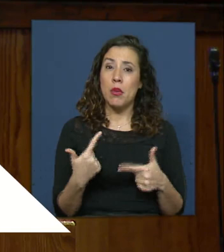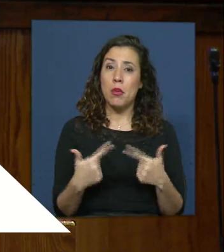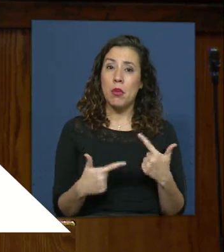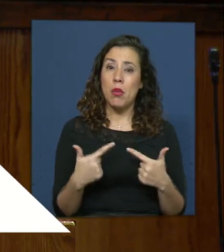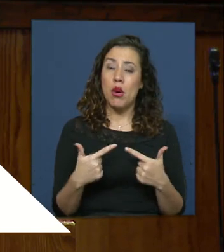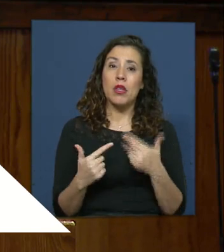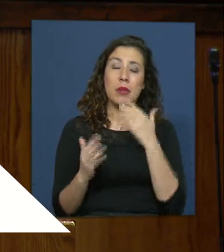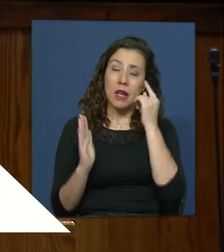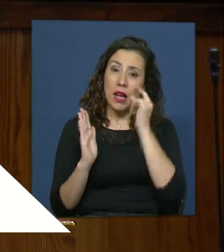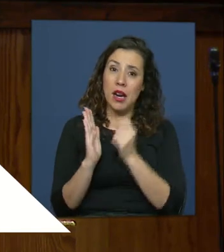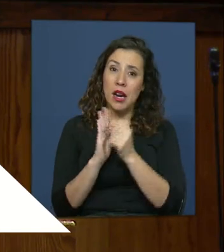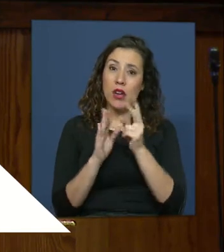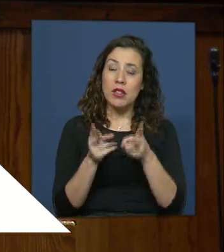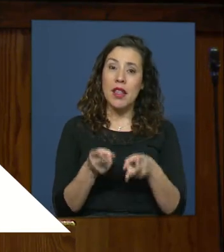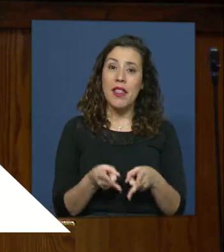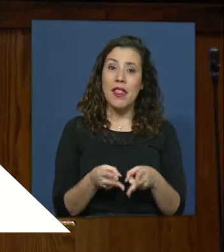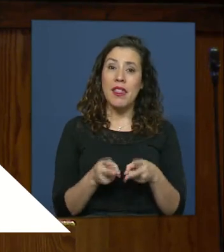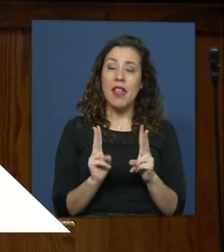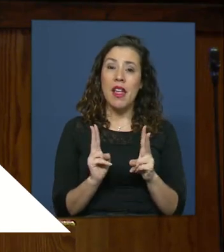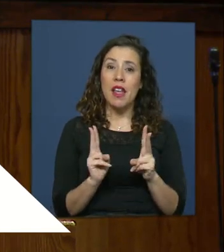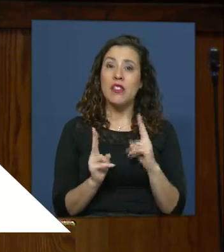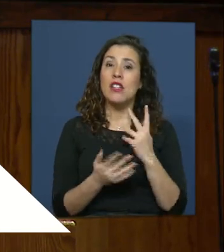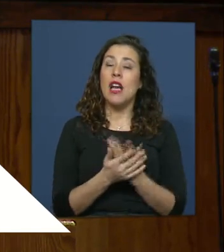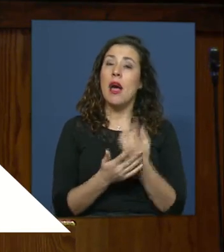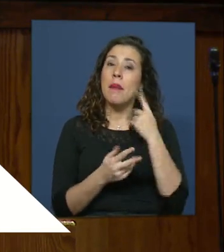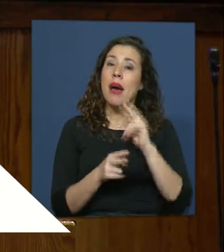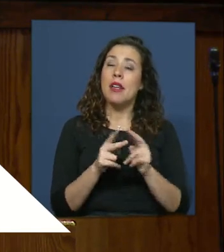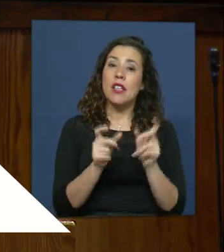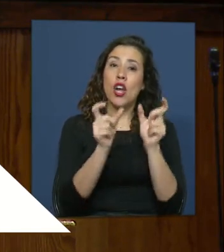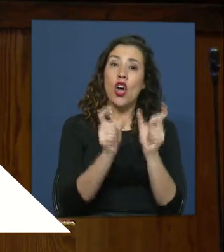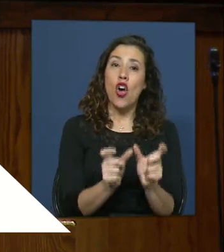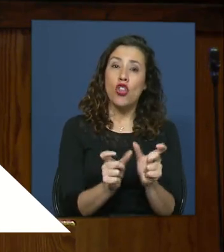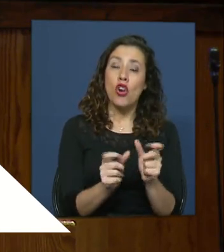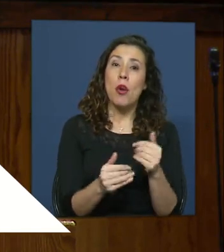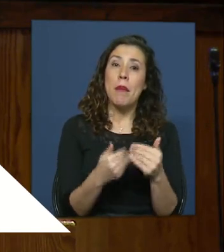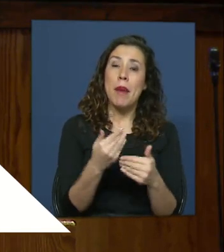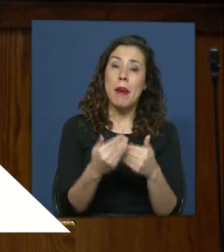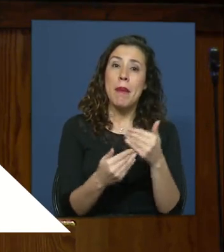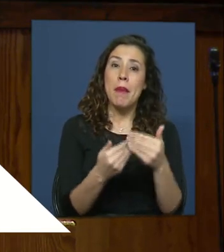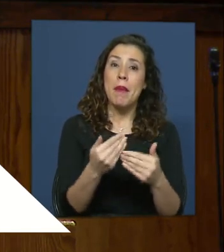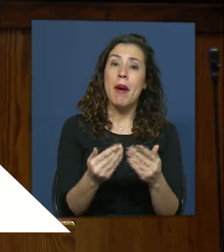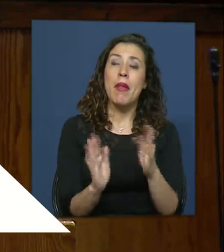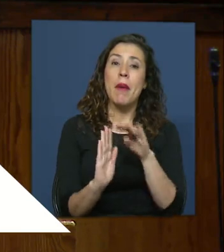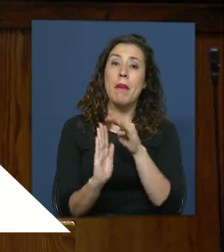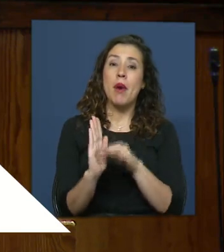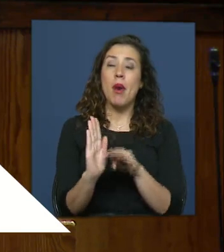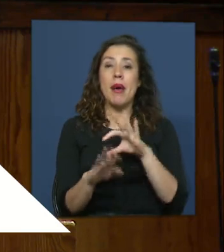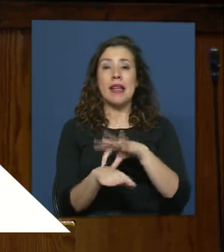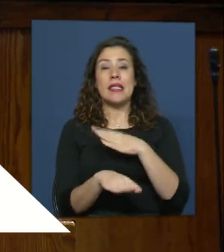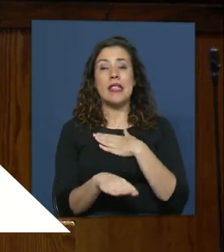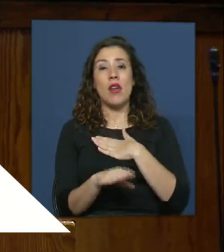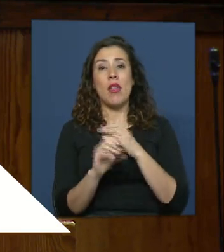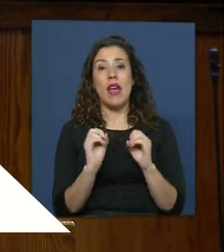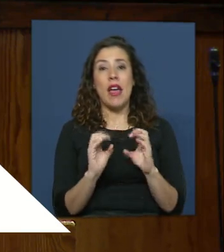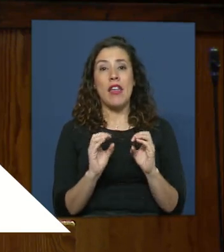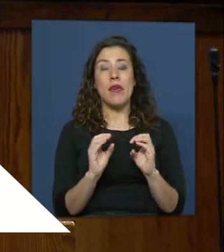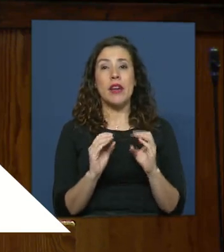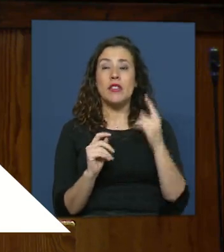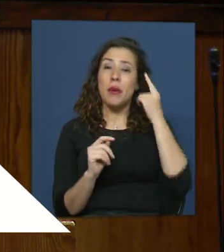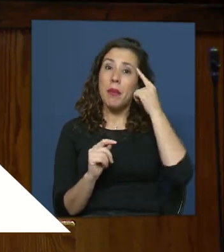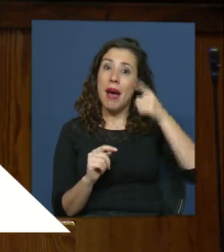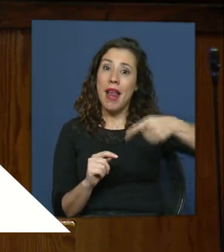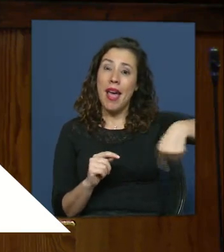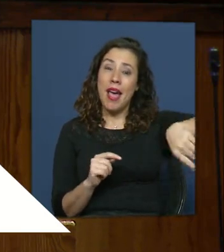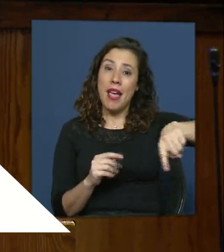y reconocer el derecho que les asiste a ejercer un control progresivo sobre los programas de salud y educación dirigidos a